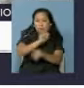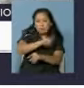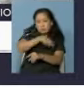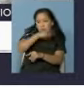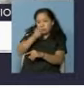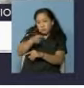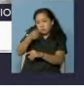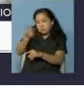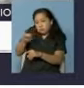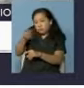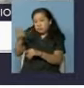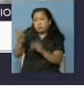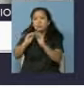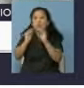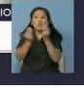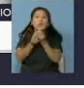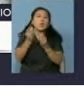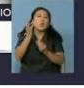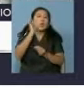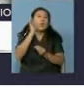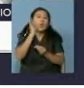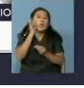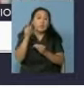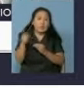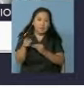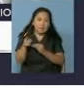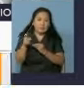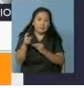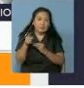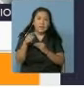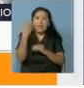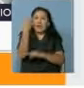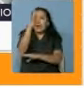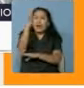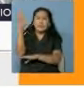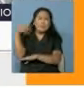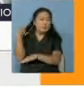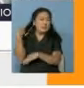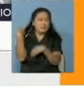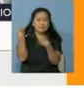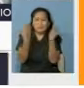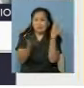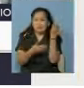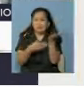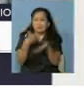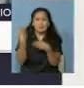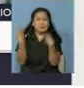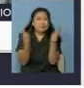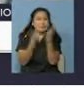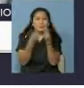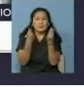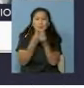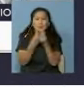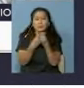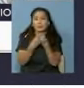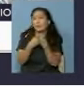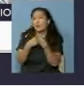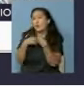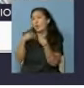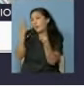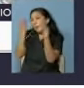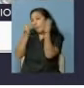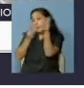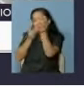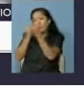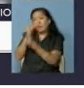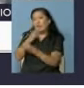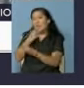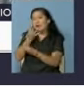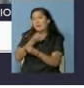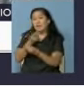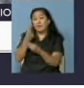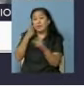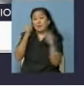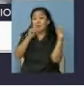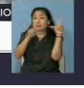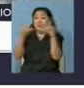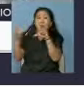cuadras, Mari, con árboles caídos. La verdad que es un Increíble. dato muy llamativo, ¿eh? Sí, preocupante,